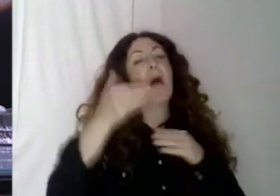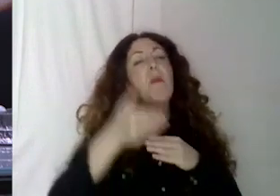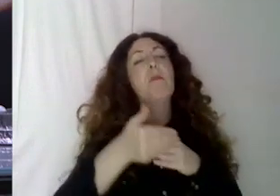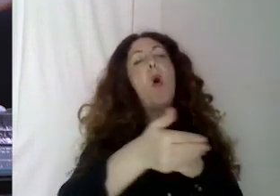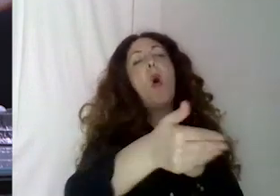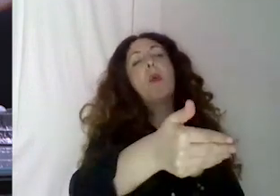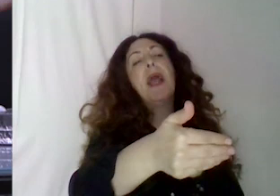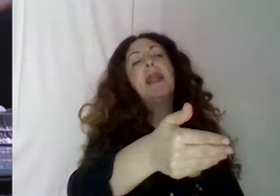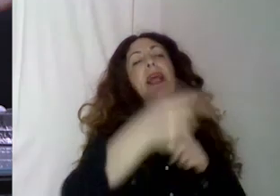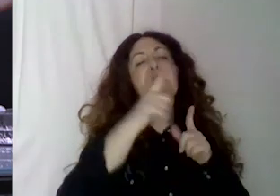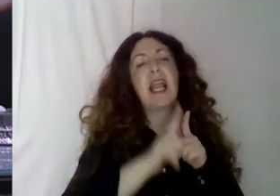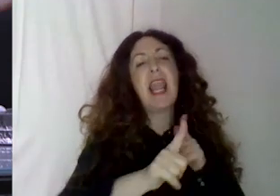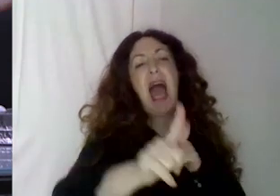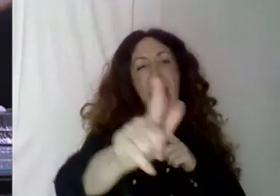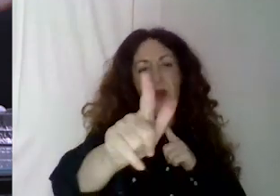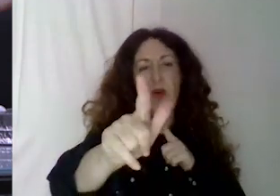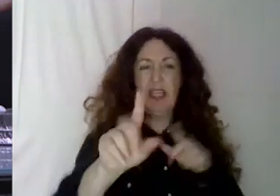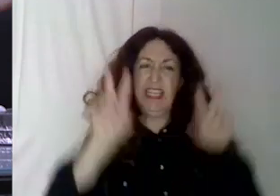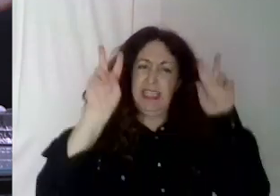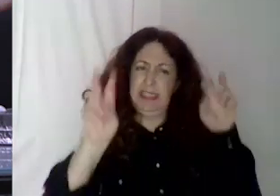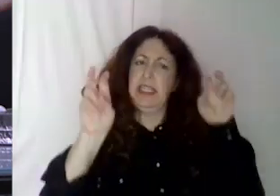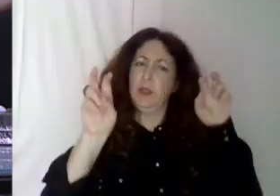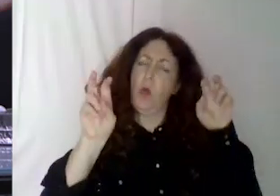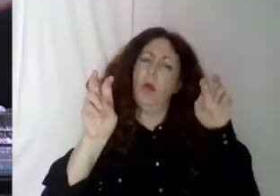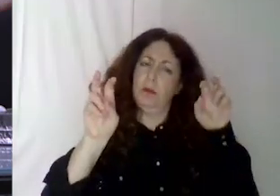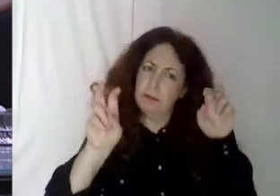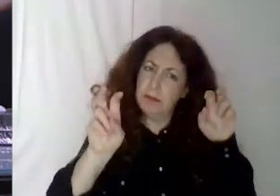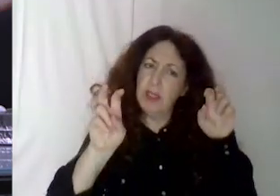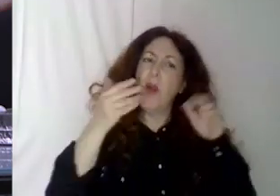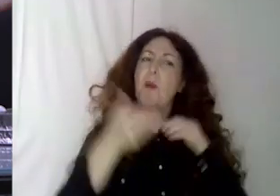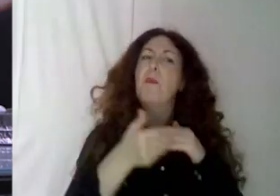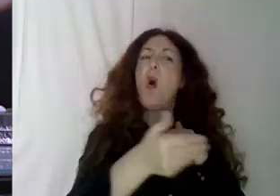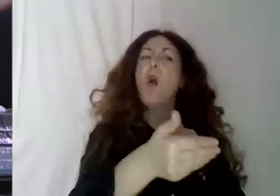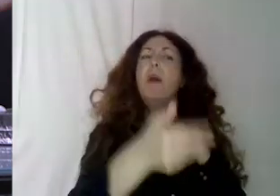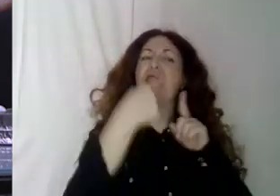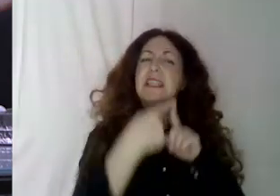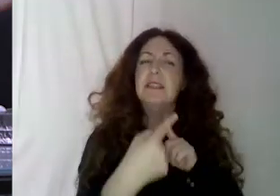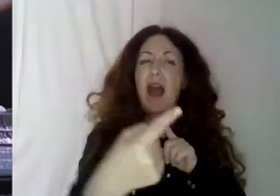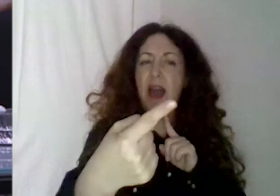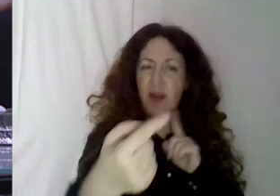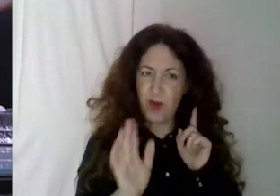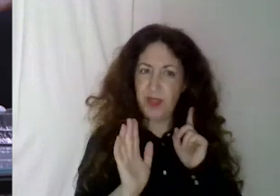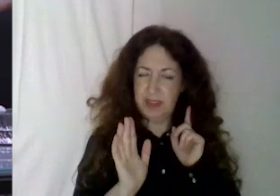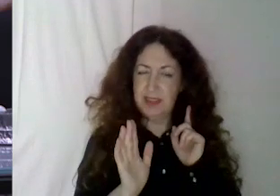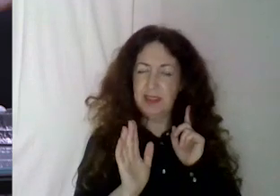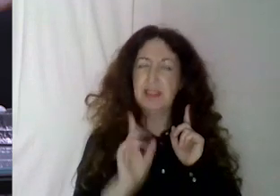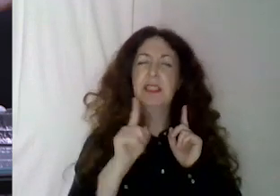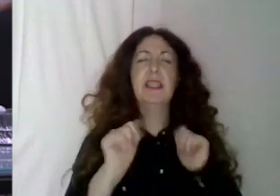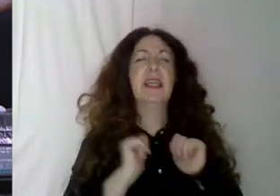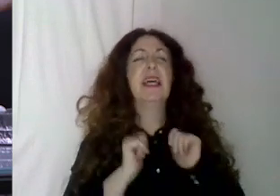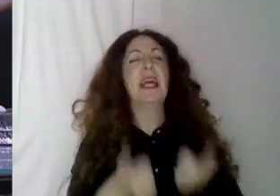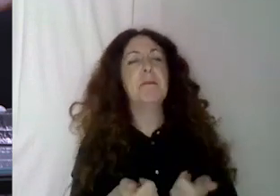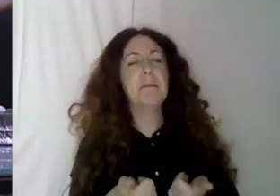era un proceso bastante, bastante extravagante cuando en un momento determinado acaba de estrangularla y él la ve ahí,